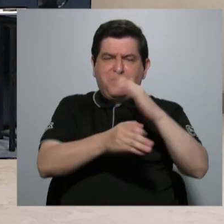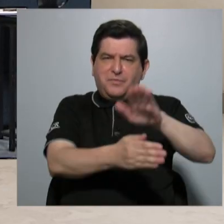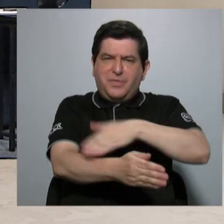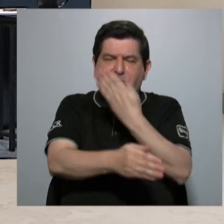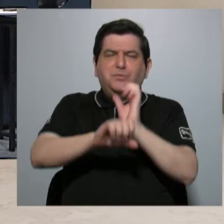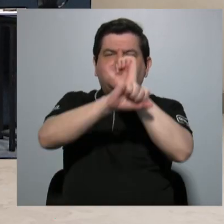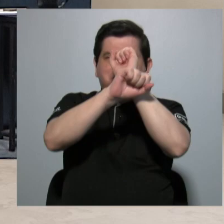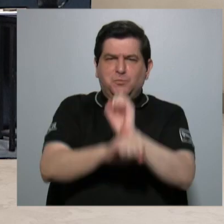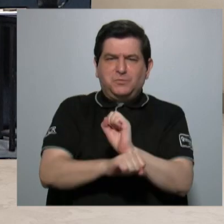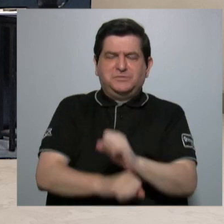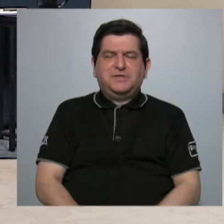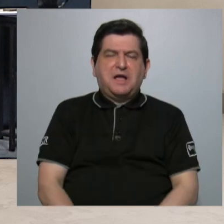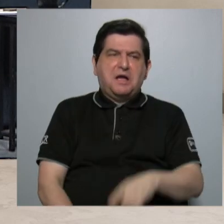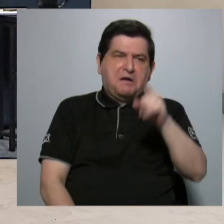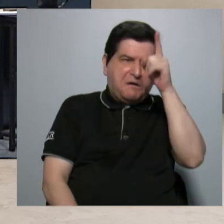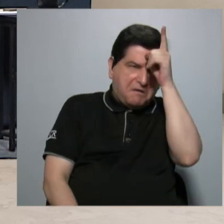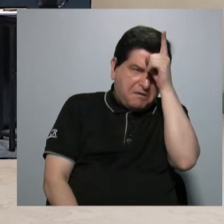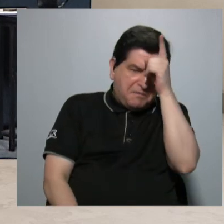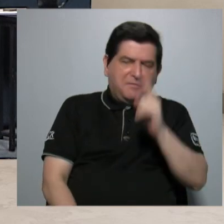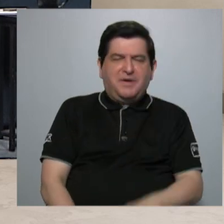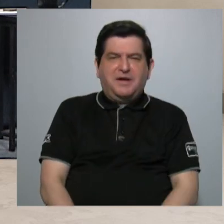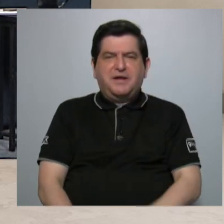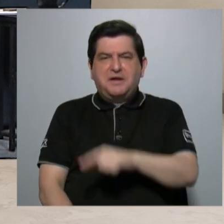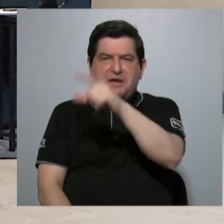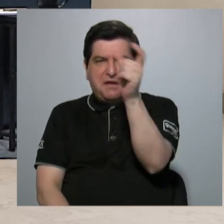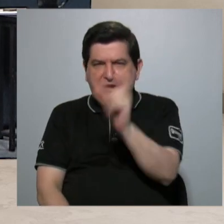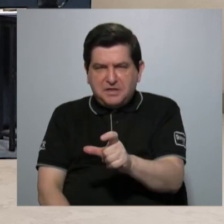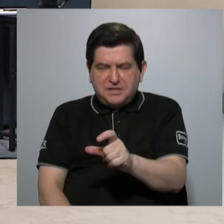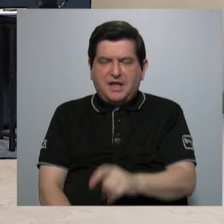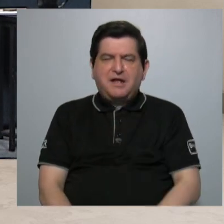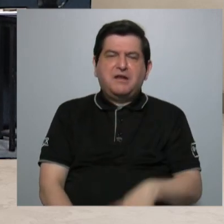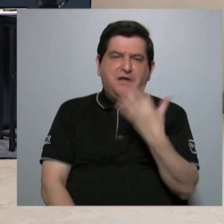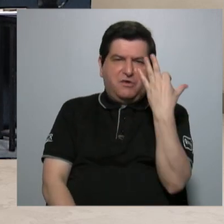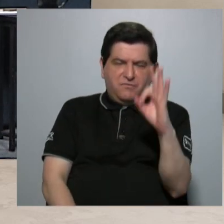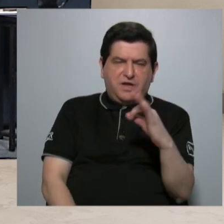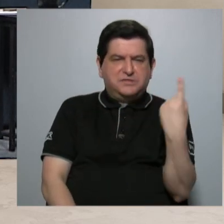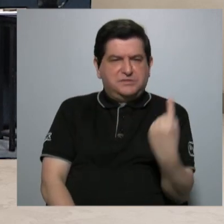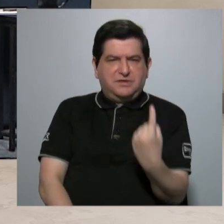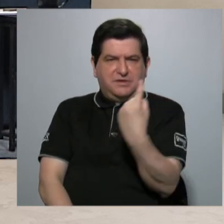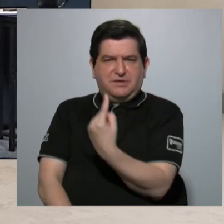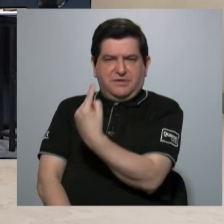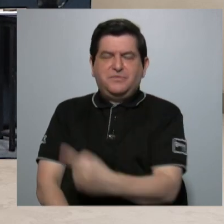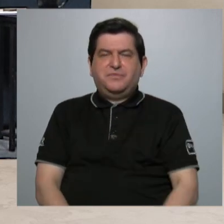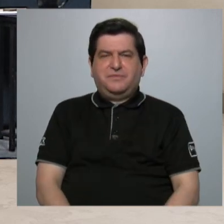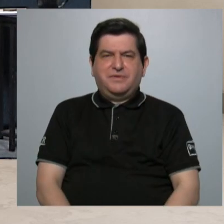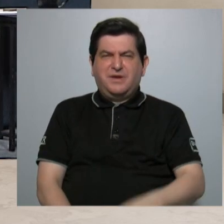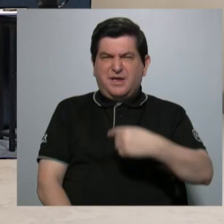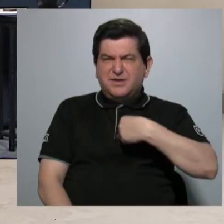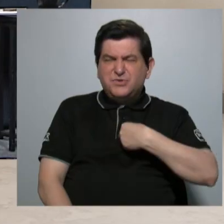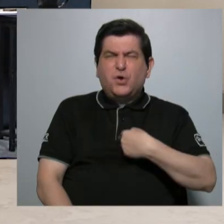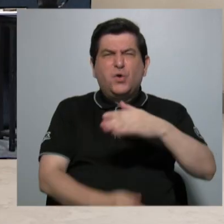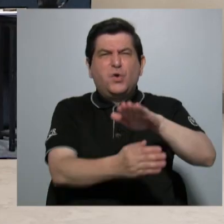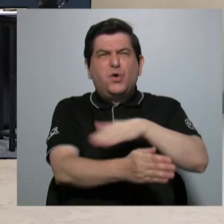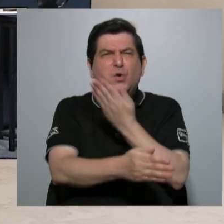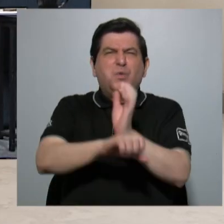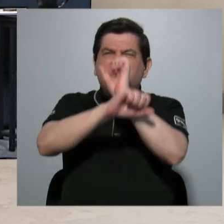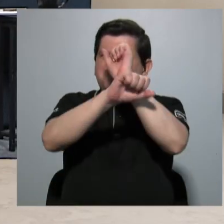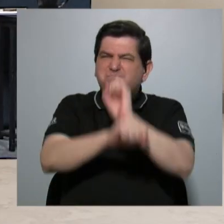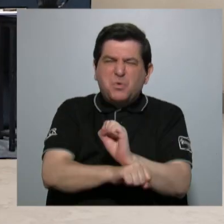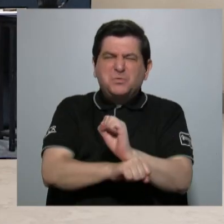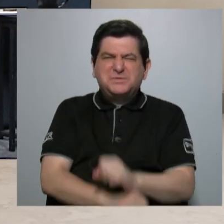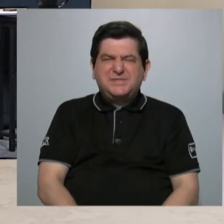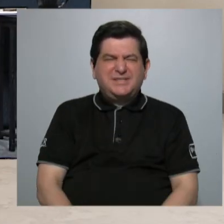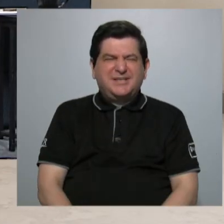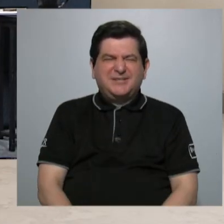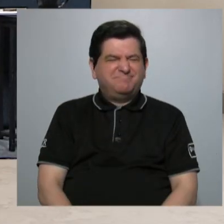música clásica, la música alemana, la música italiana, la música francesa. Por eso el término a mí de música clásica no